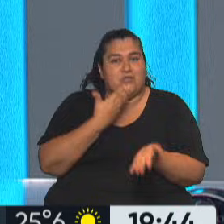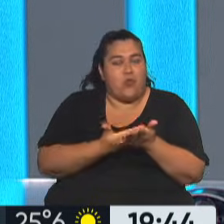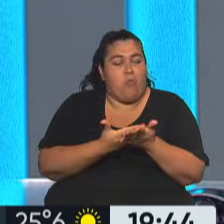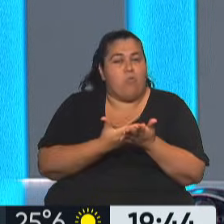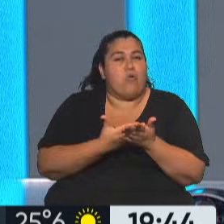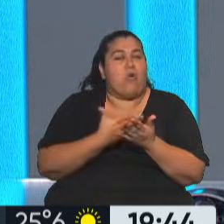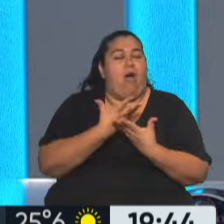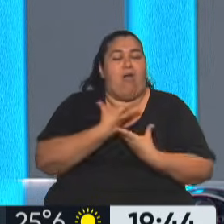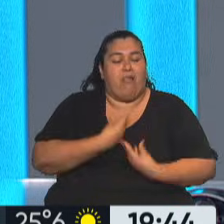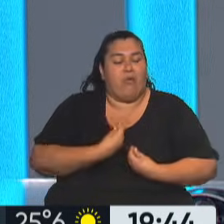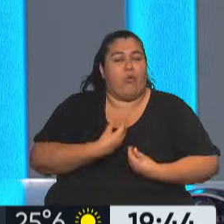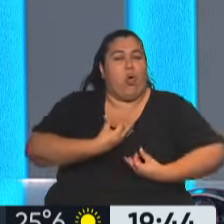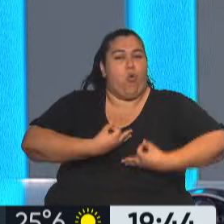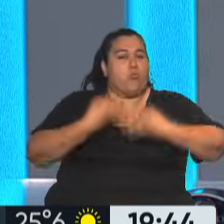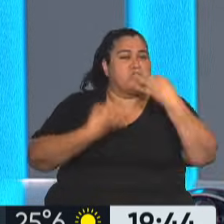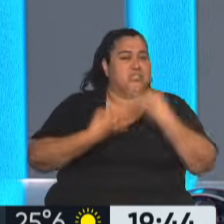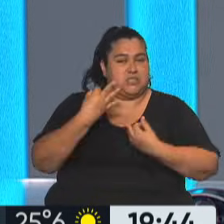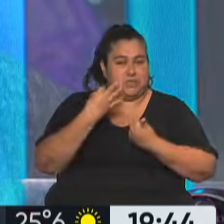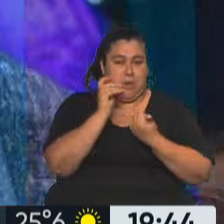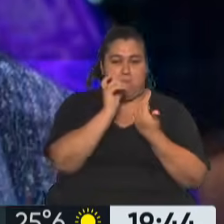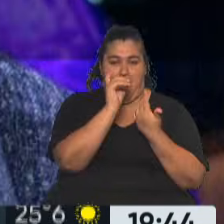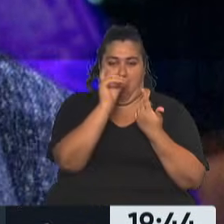fueron las palabras elegidas por el Puma, lo vemos.